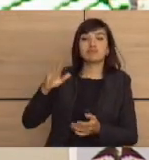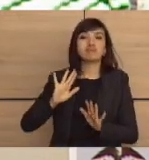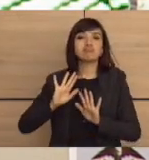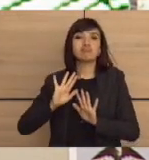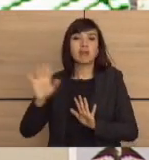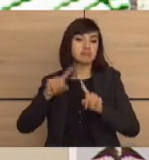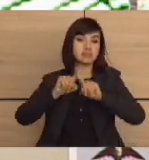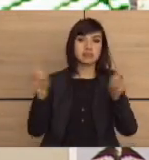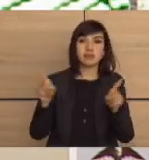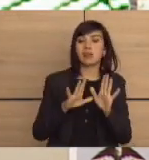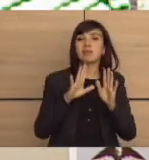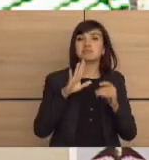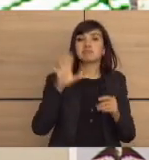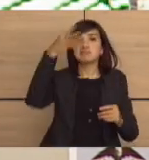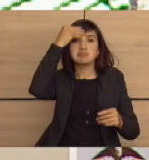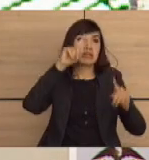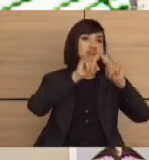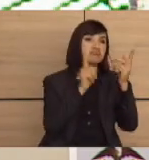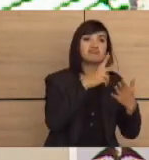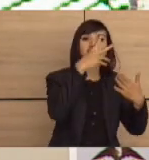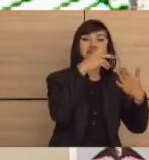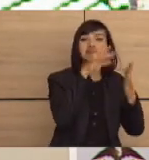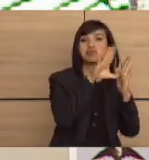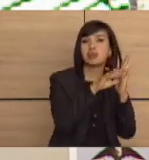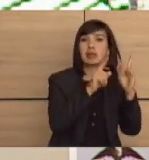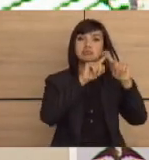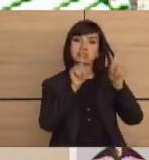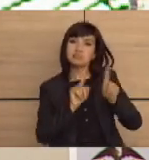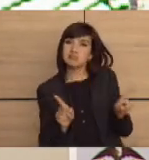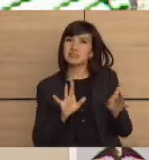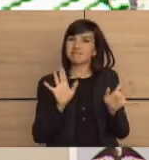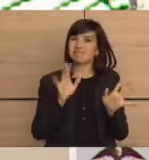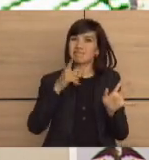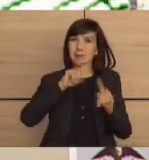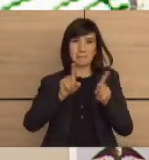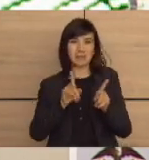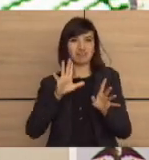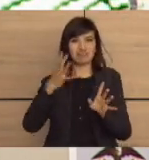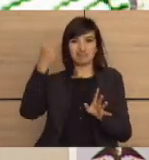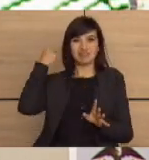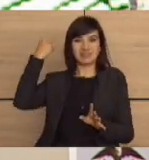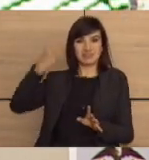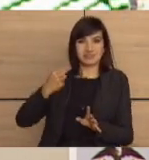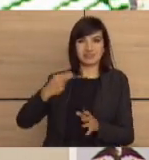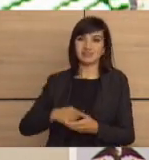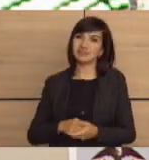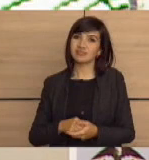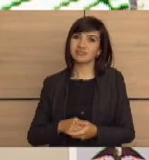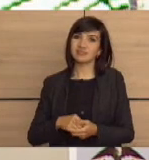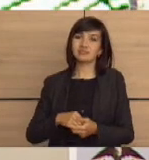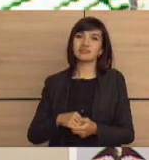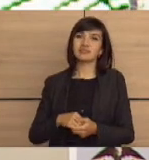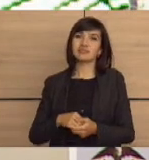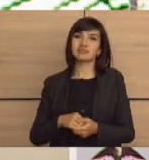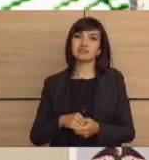o disciplinas, lo podemos hacer o no lo podemos hacer, pero si lo queremos hacer solamente para aprendernos de memoria unos